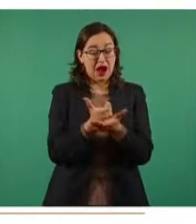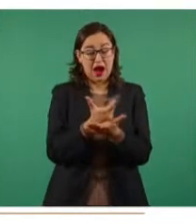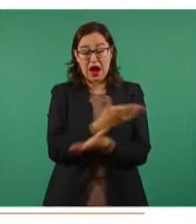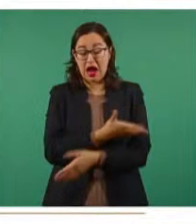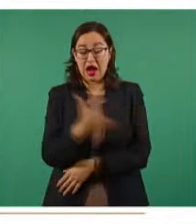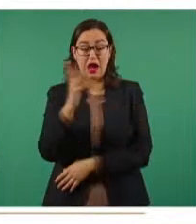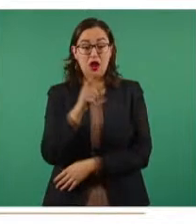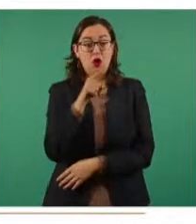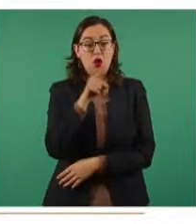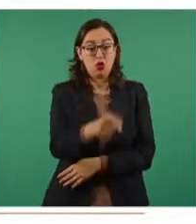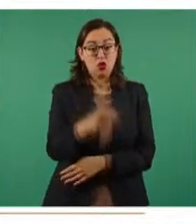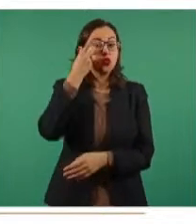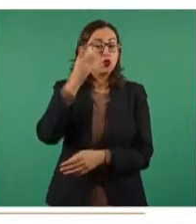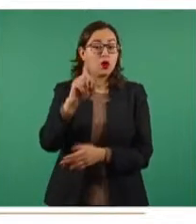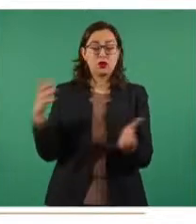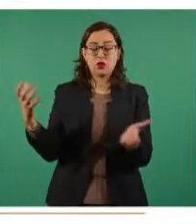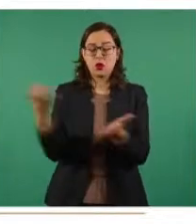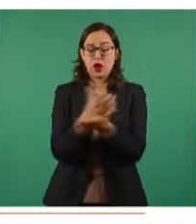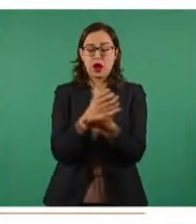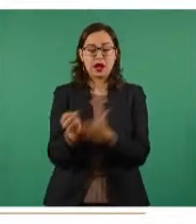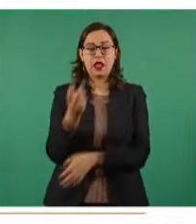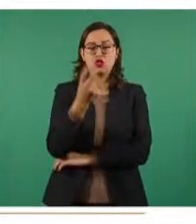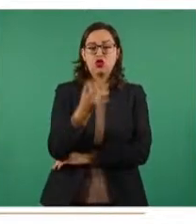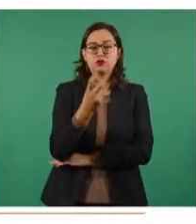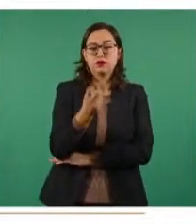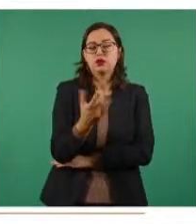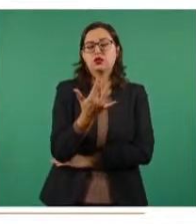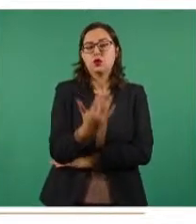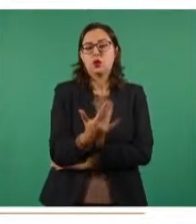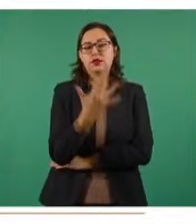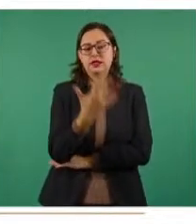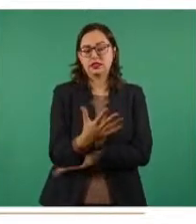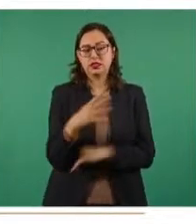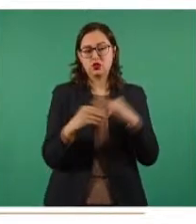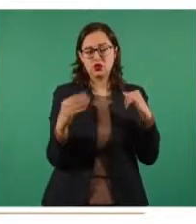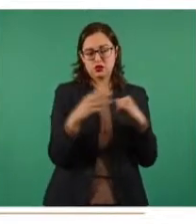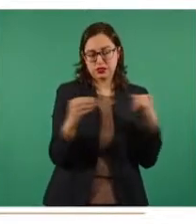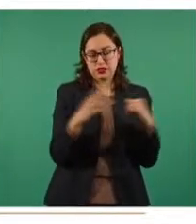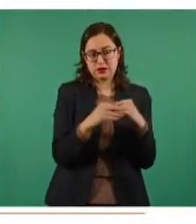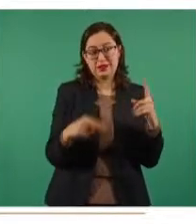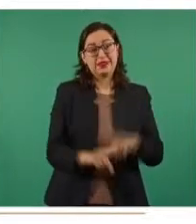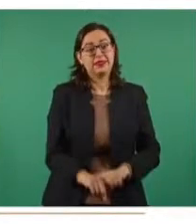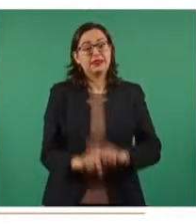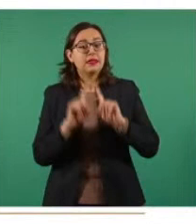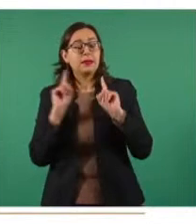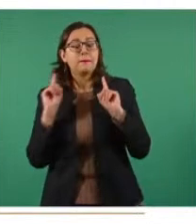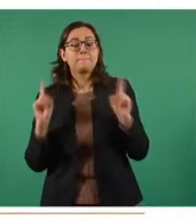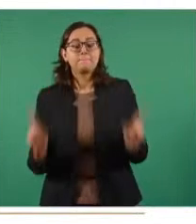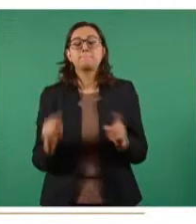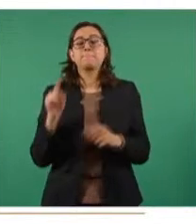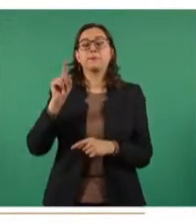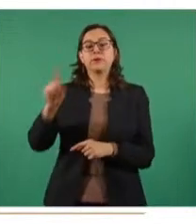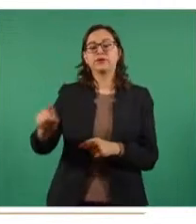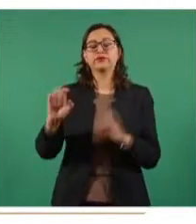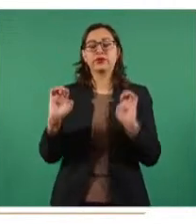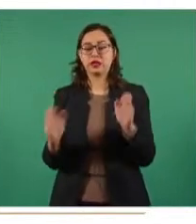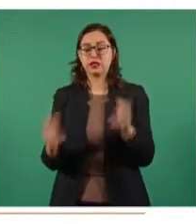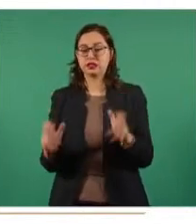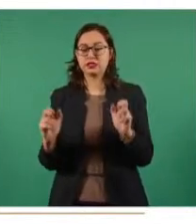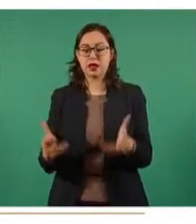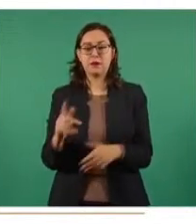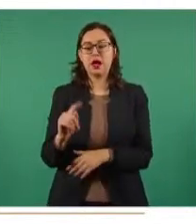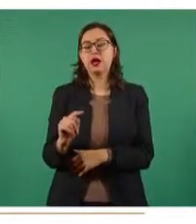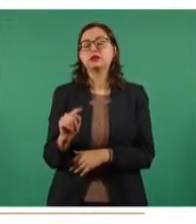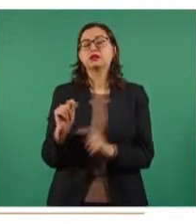pesos cincuenta y cinco centavos en comparación con los 15 centavos de franquicia pemex en tuxtla gutiérrez chiapas